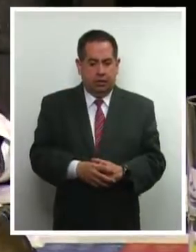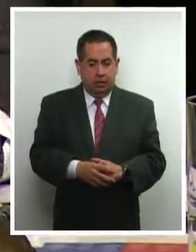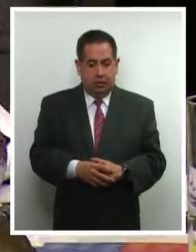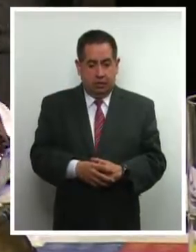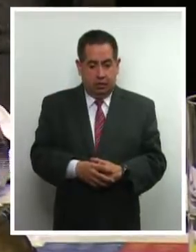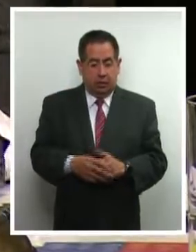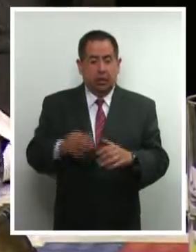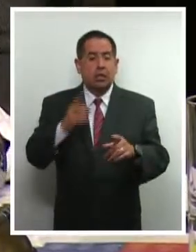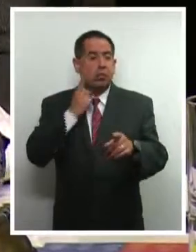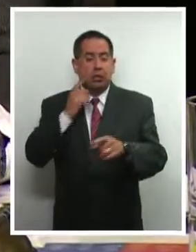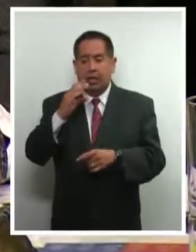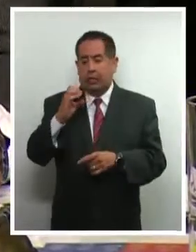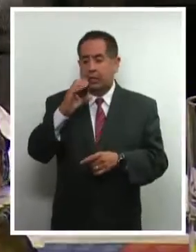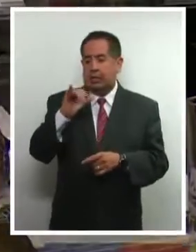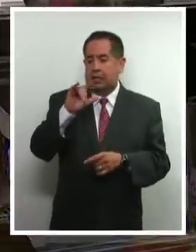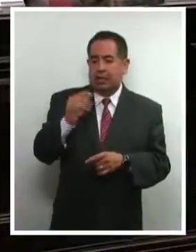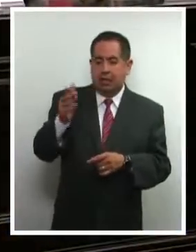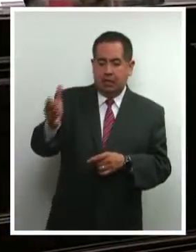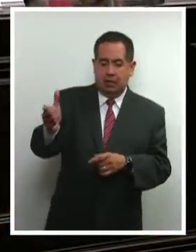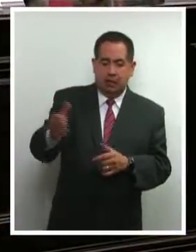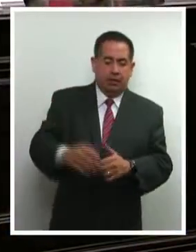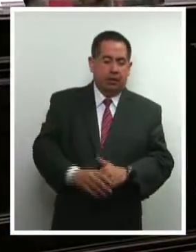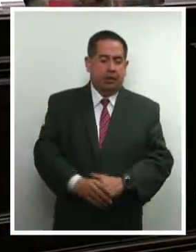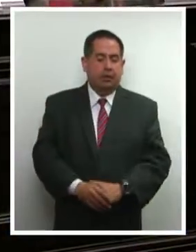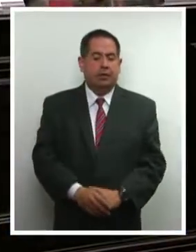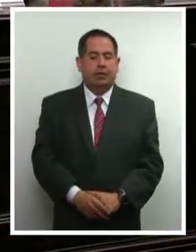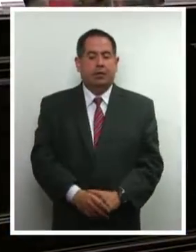La diputada Cecilia Romero, por favor.